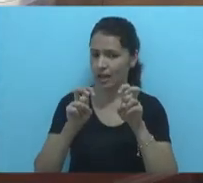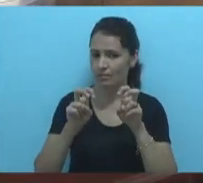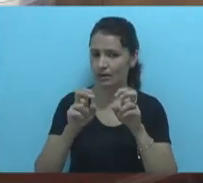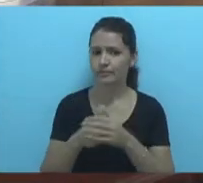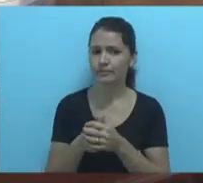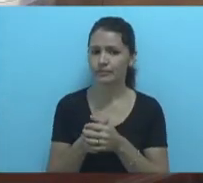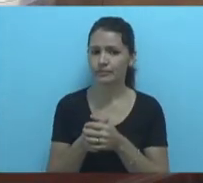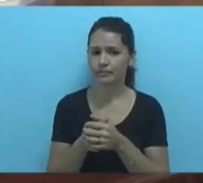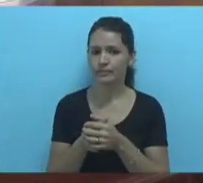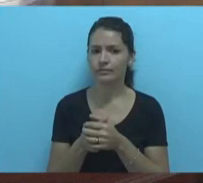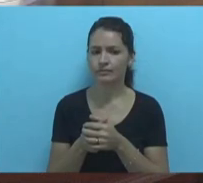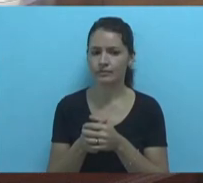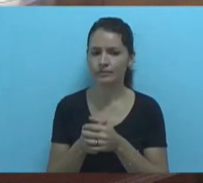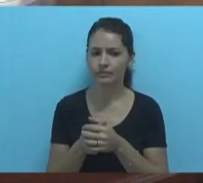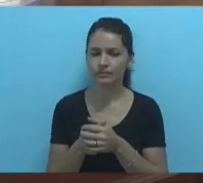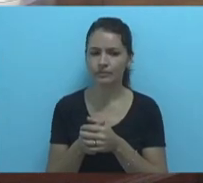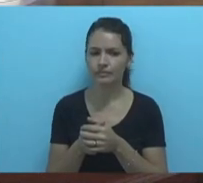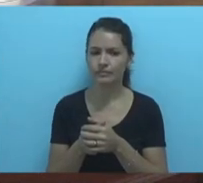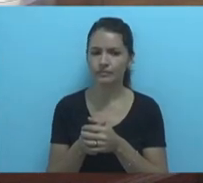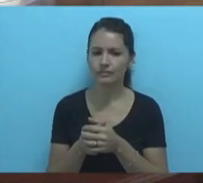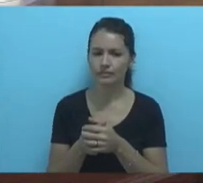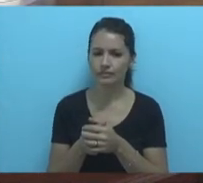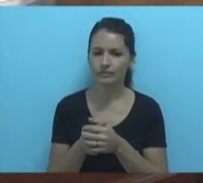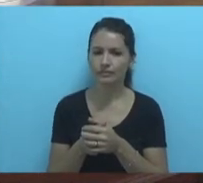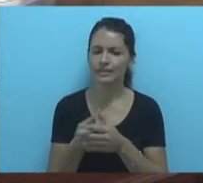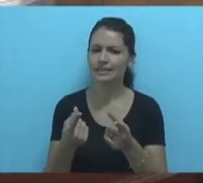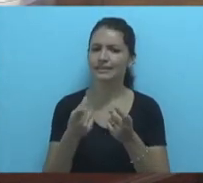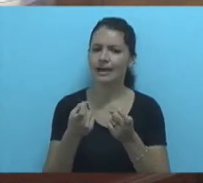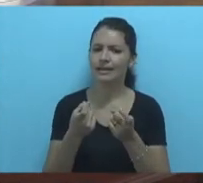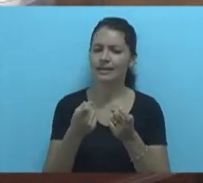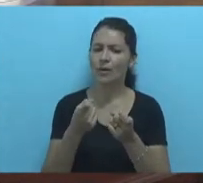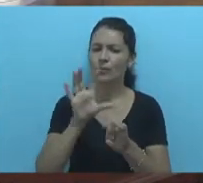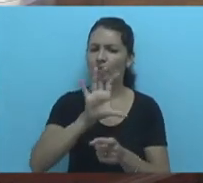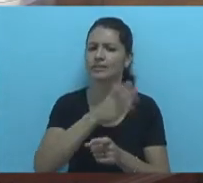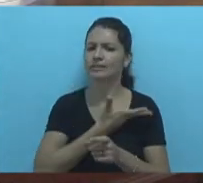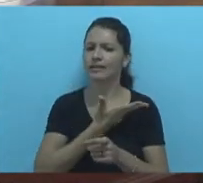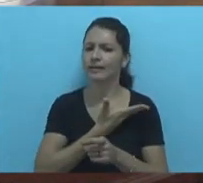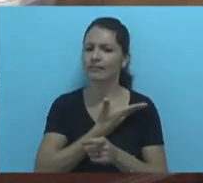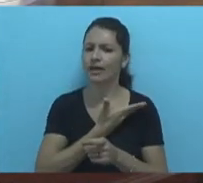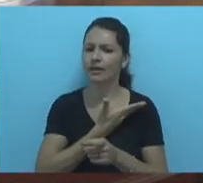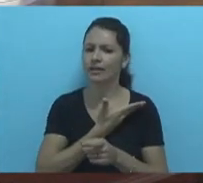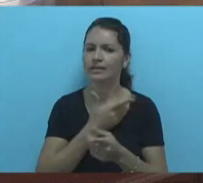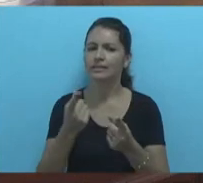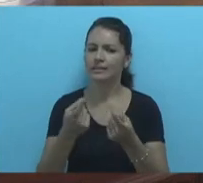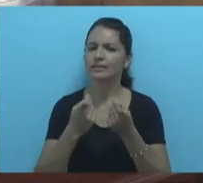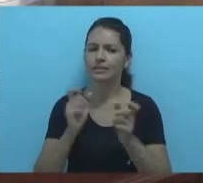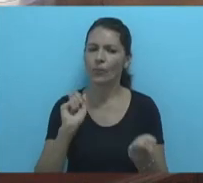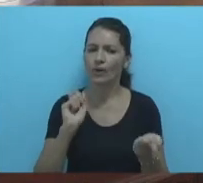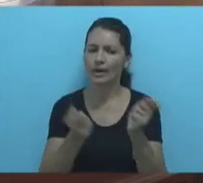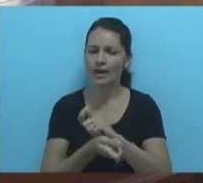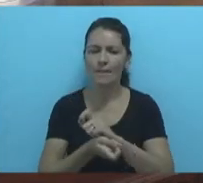la Corte Provincial y Nacional involucrada sobre la necesidad de que Santa Fe tenga de una buena vez una reforma de